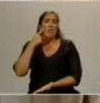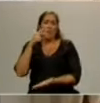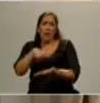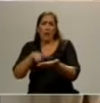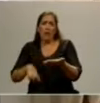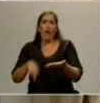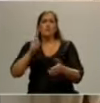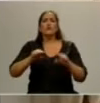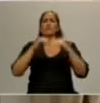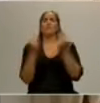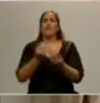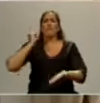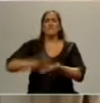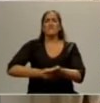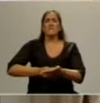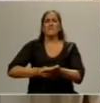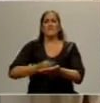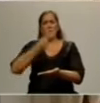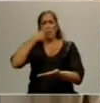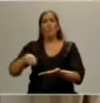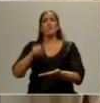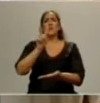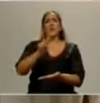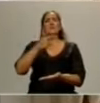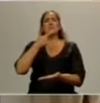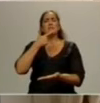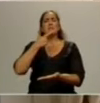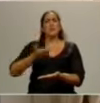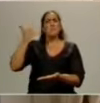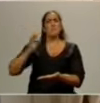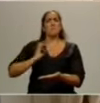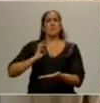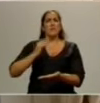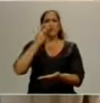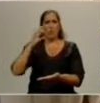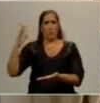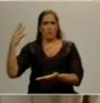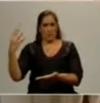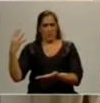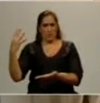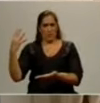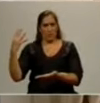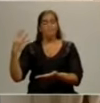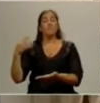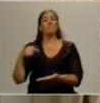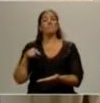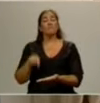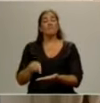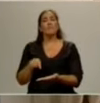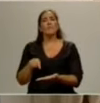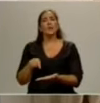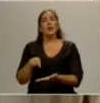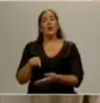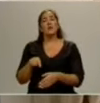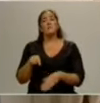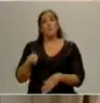interesante. Este fallo tuvo lugar el 2 de septiembre del año 2004. Y precisamente a raíz